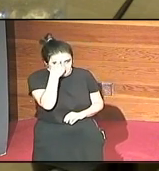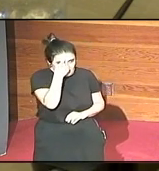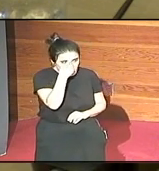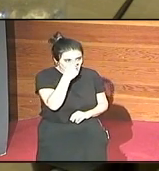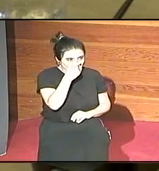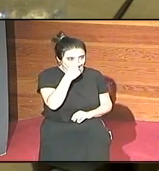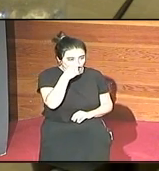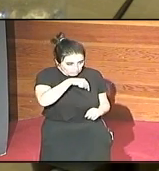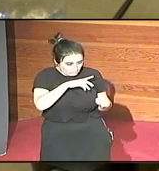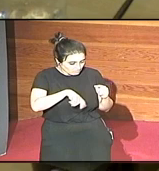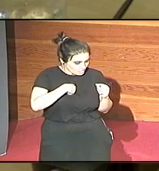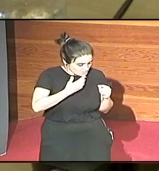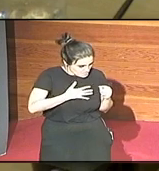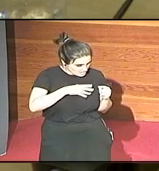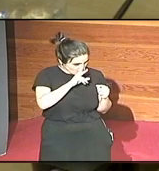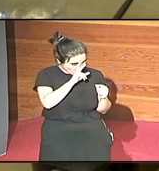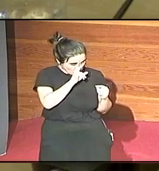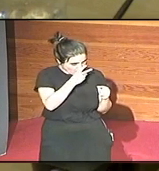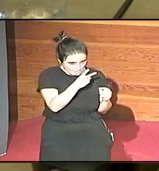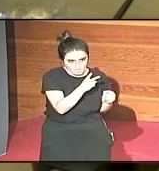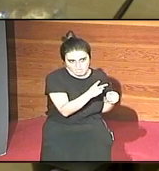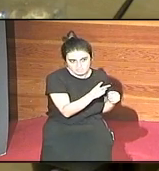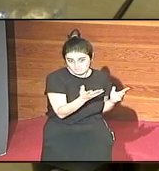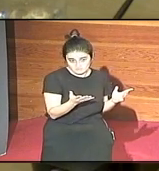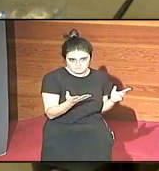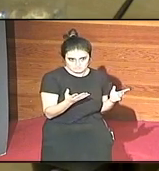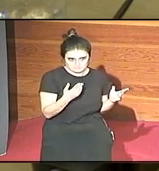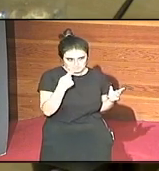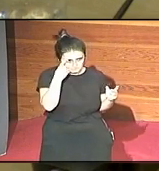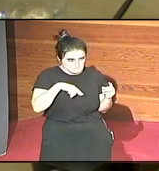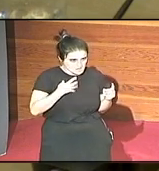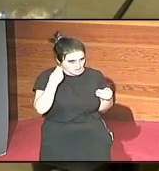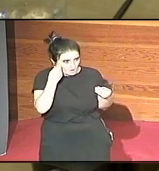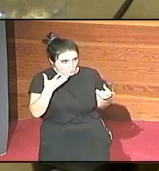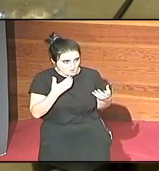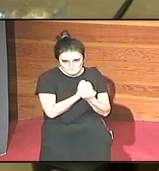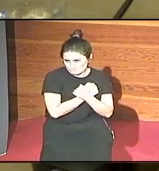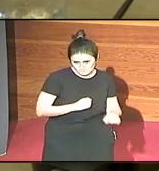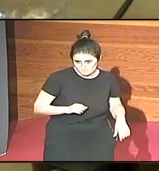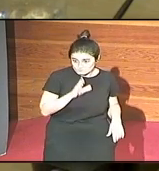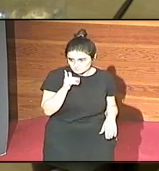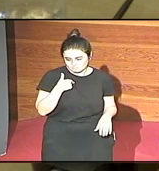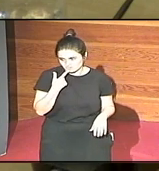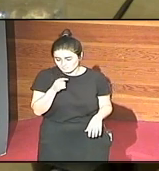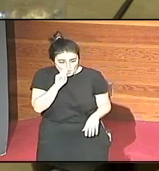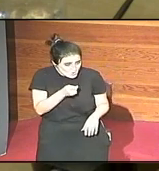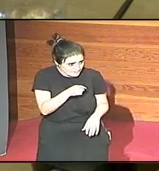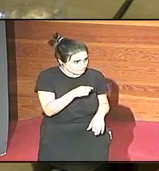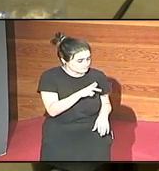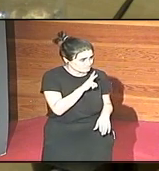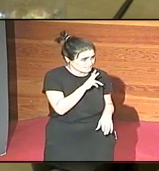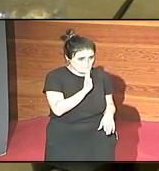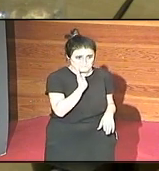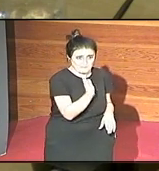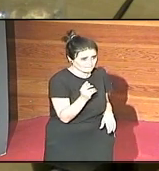mañana en relación con lo que piensa hoy. Por consiguiente, le podría decir que sería un desastre para Ucrania, porque